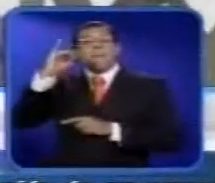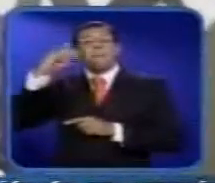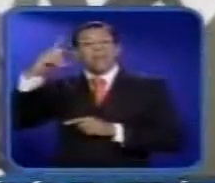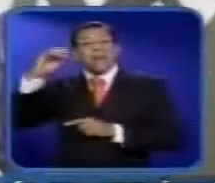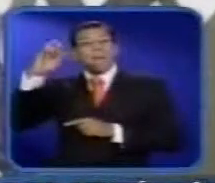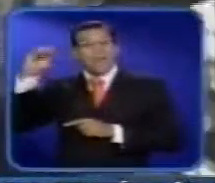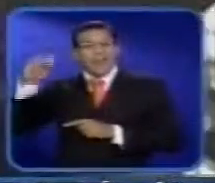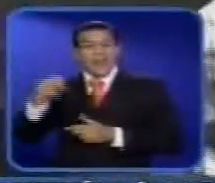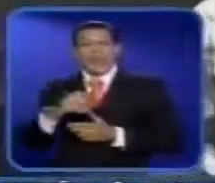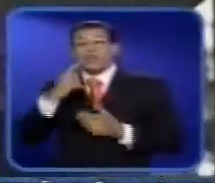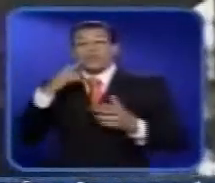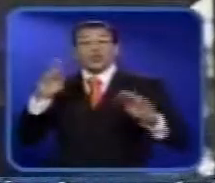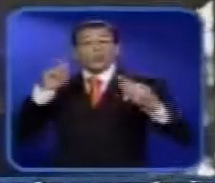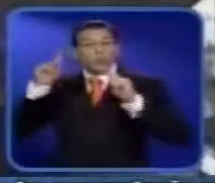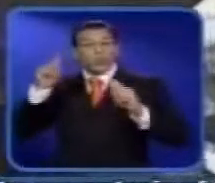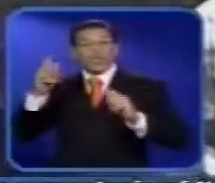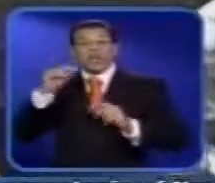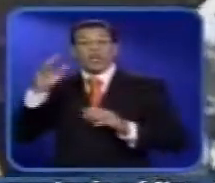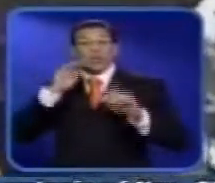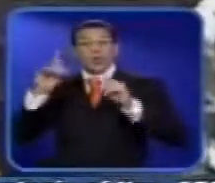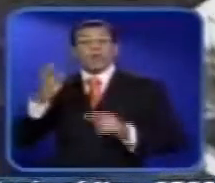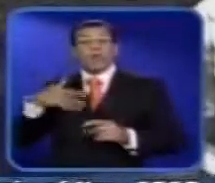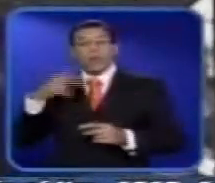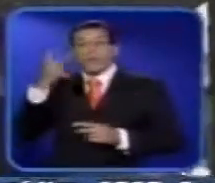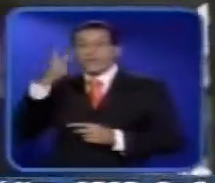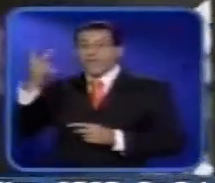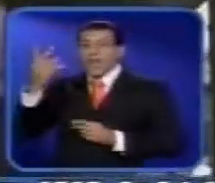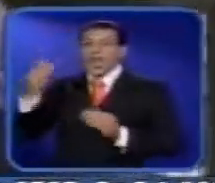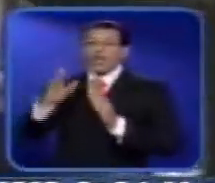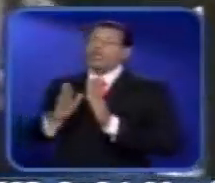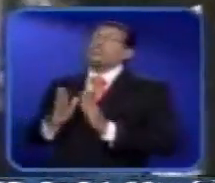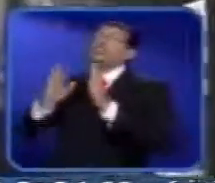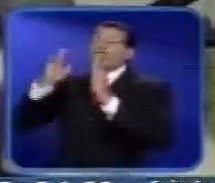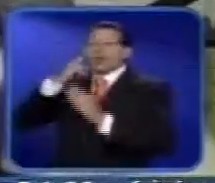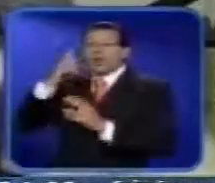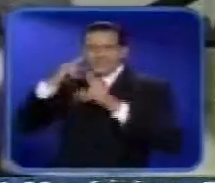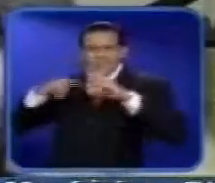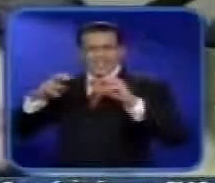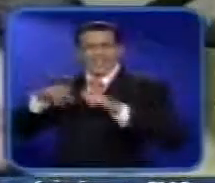turistas y no turistas podrán explorar la torre del reloj e investigar su historia.